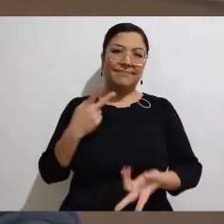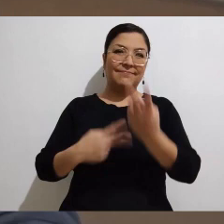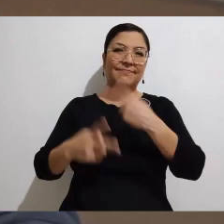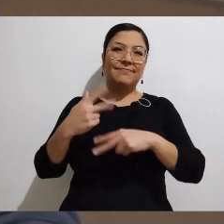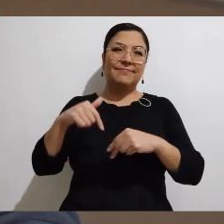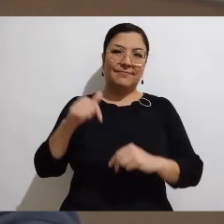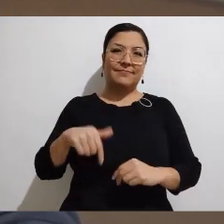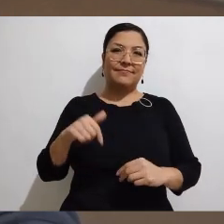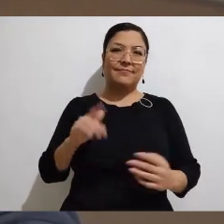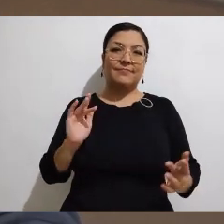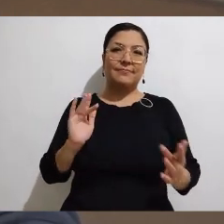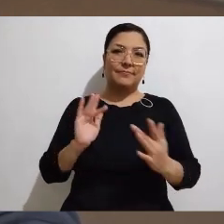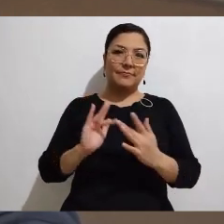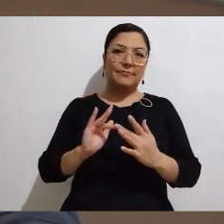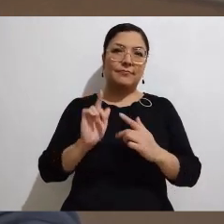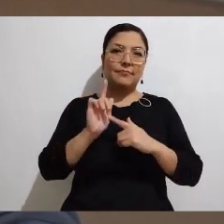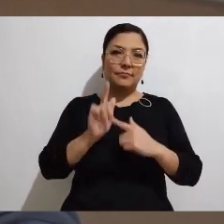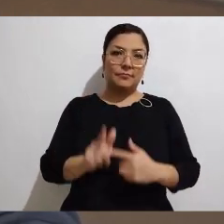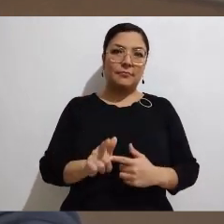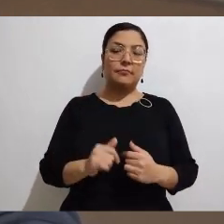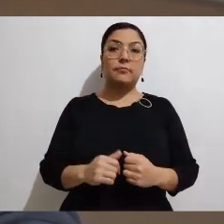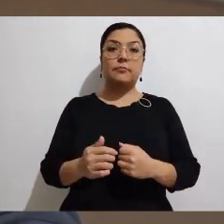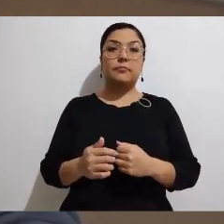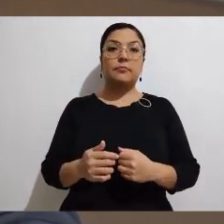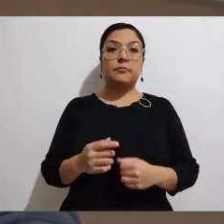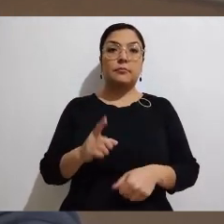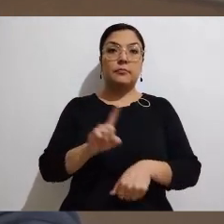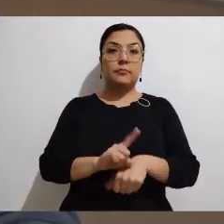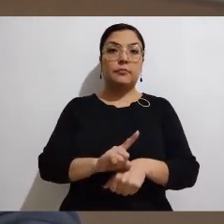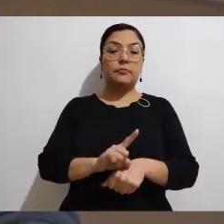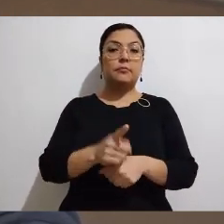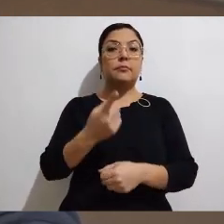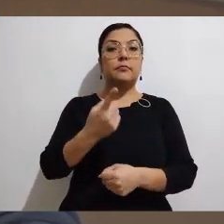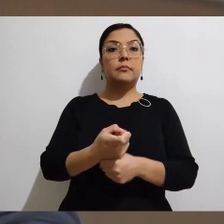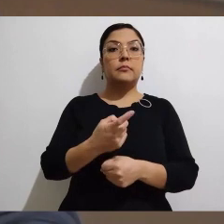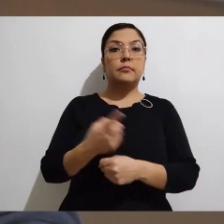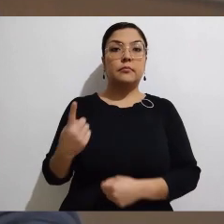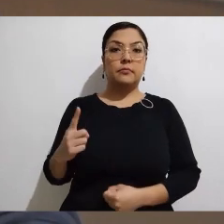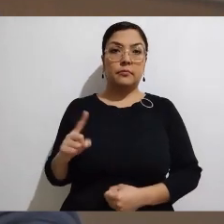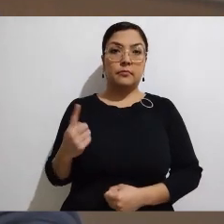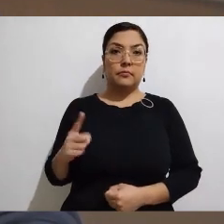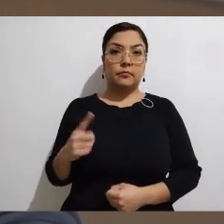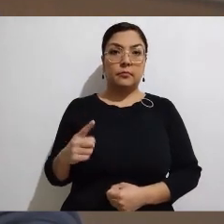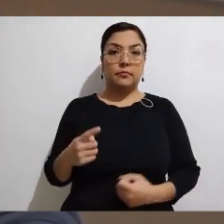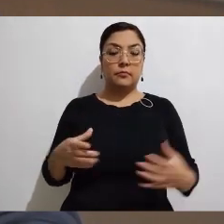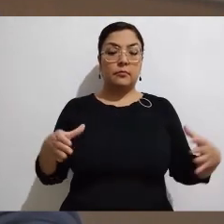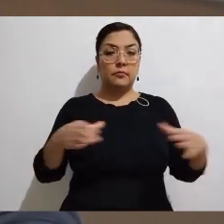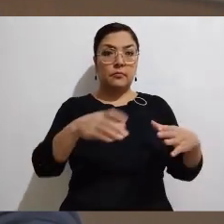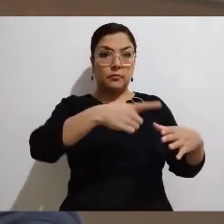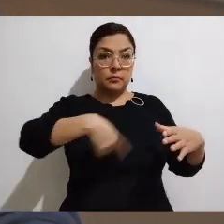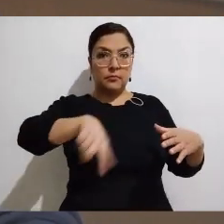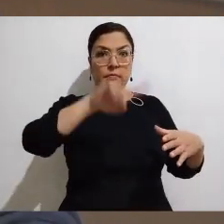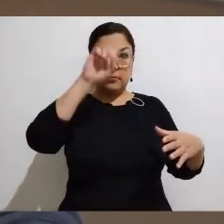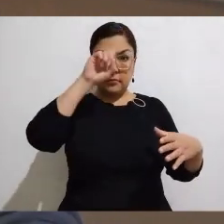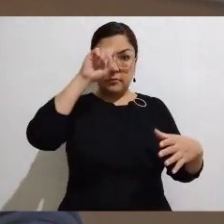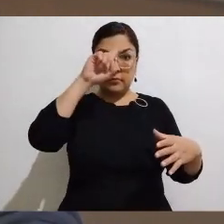regreso. Como bien comentaste ahorita, el 1 de diciembre, el Consejo General de este instituto